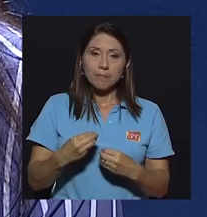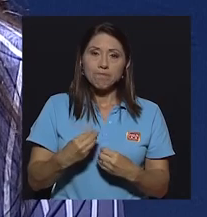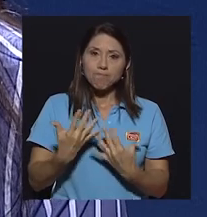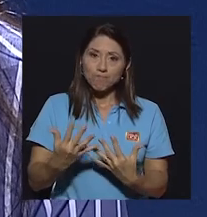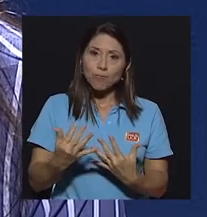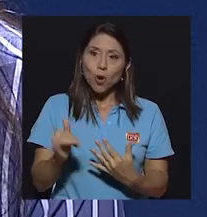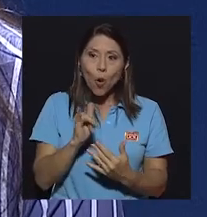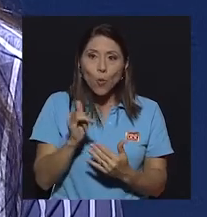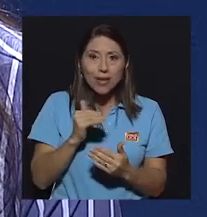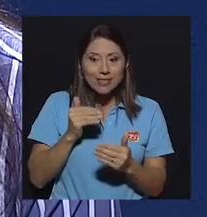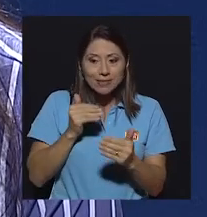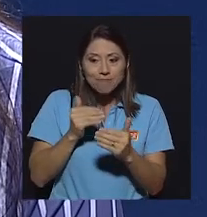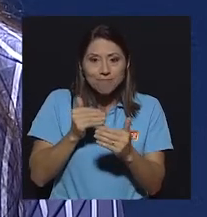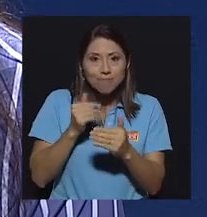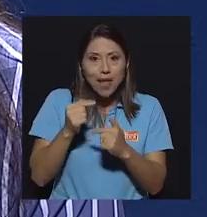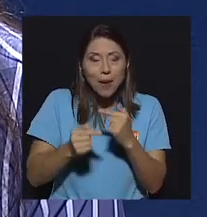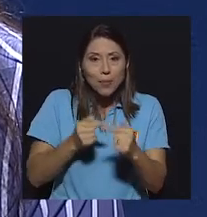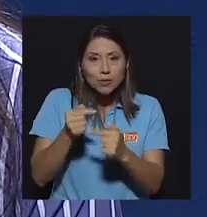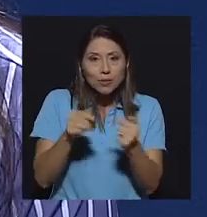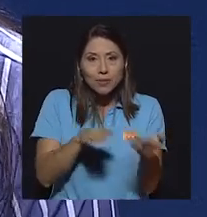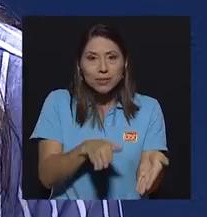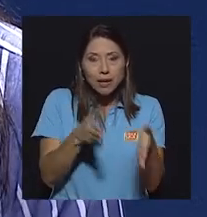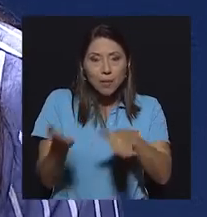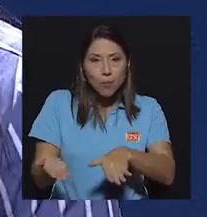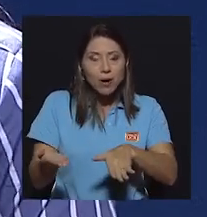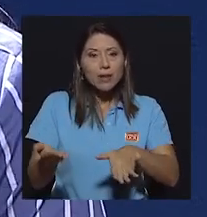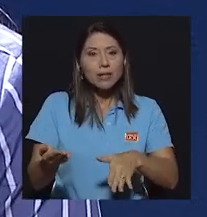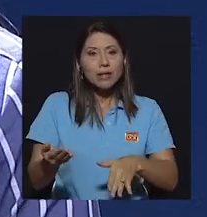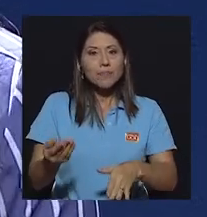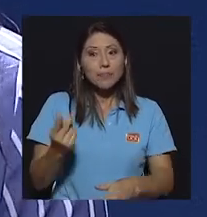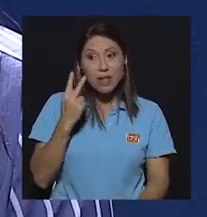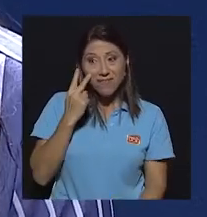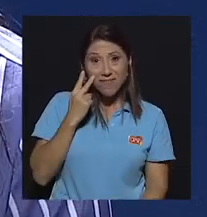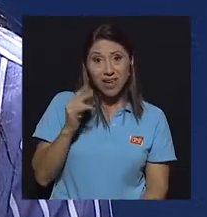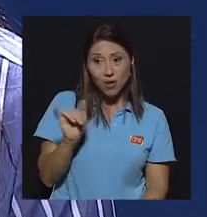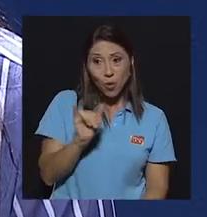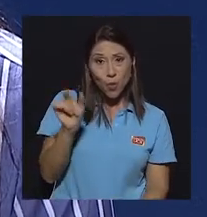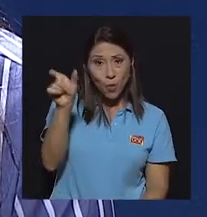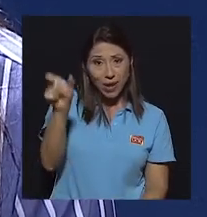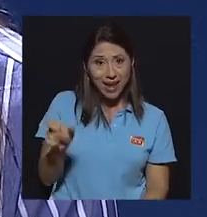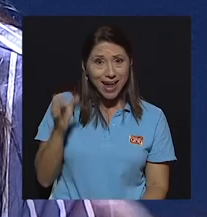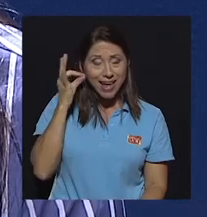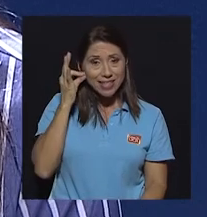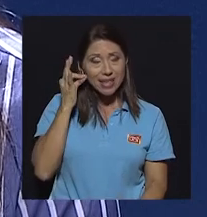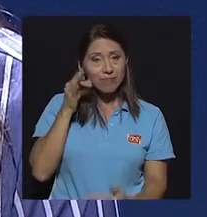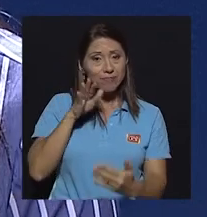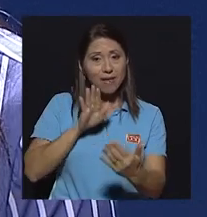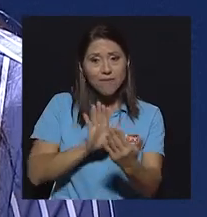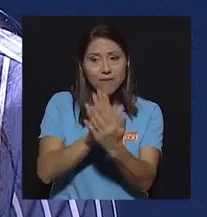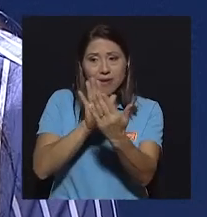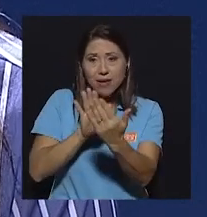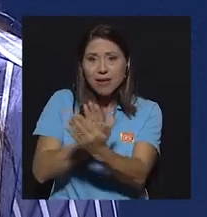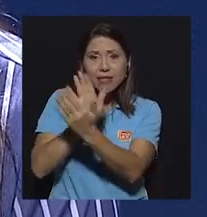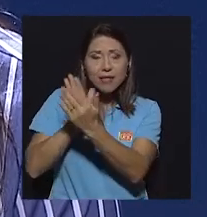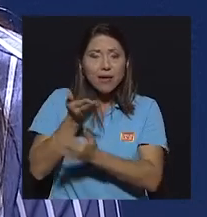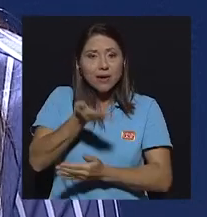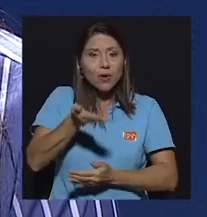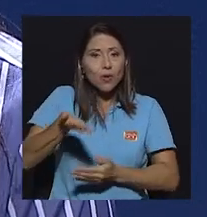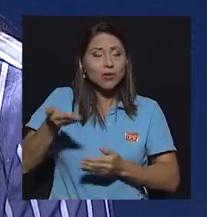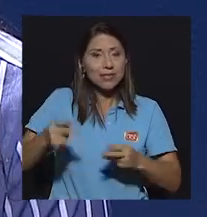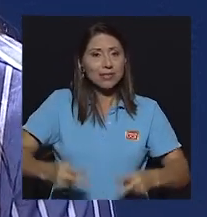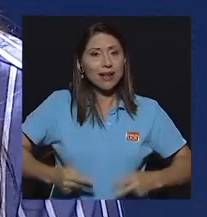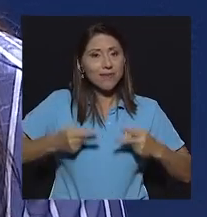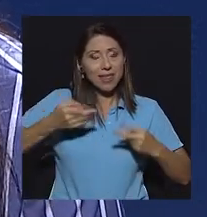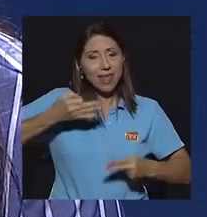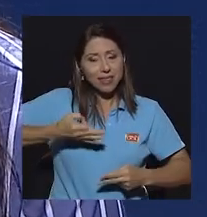en conclusión, para mí el poder ver cómo alguien dentro de una situación tan difícil toma una actitud